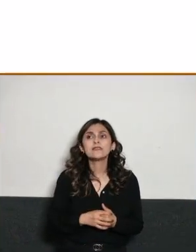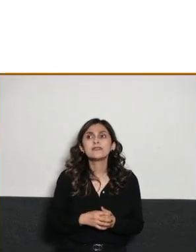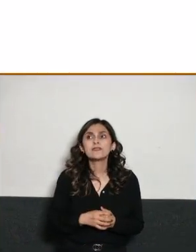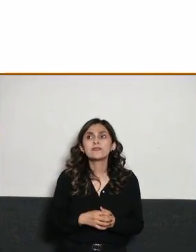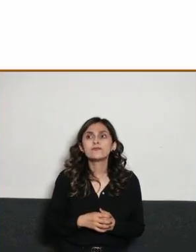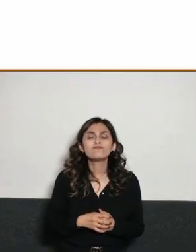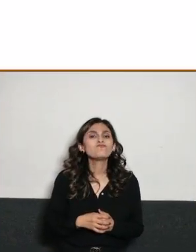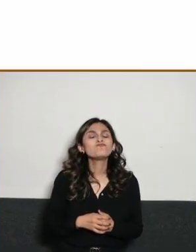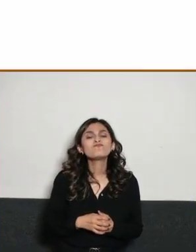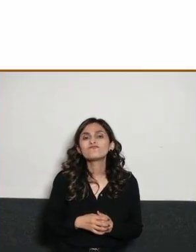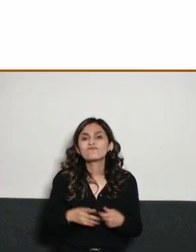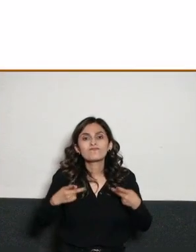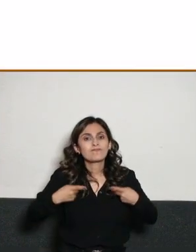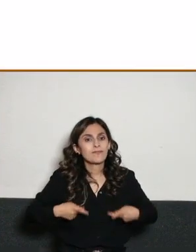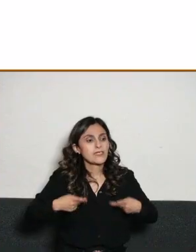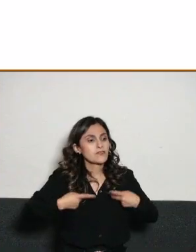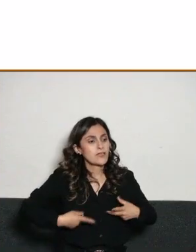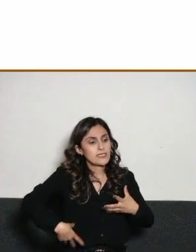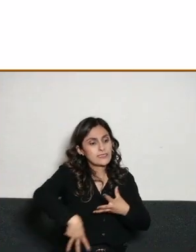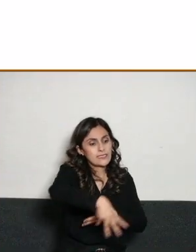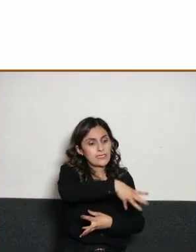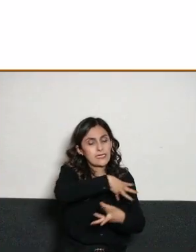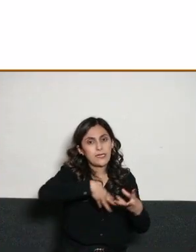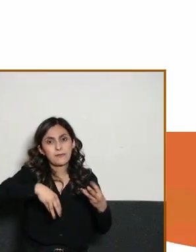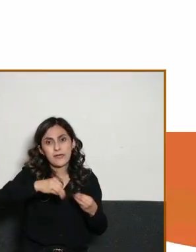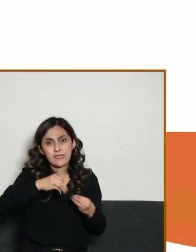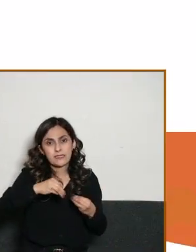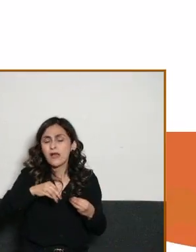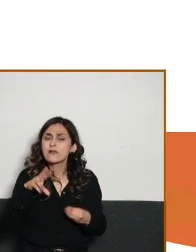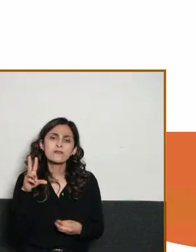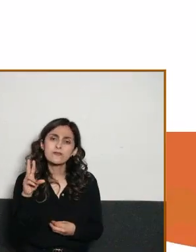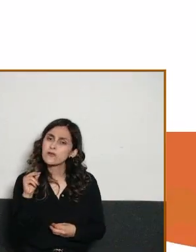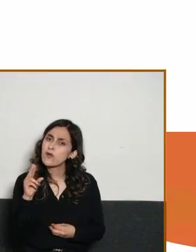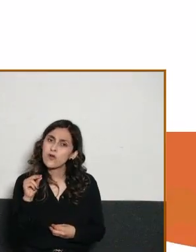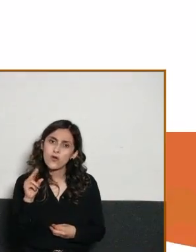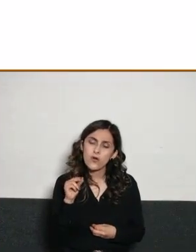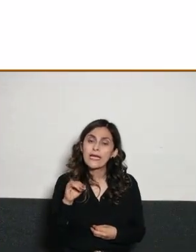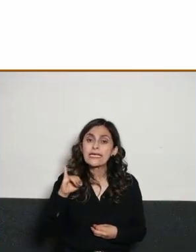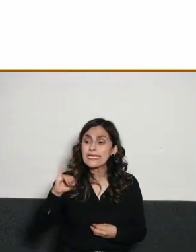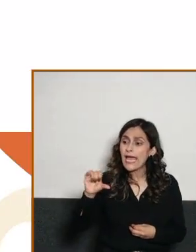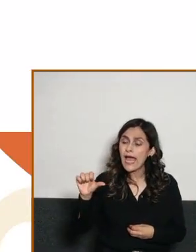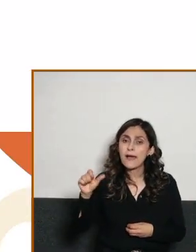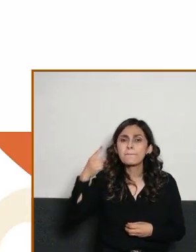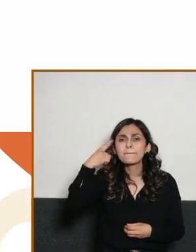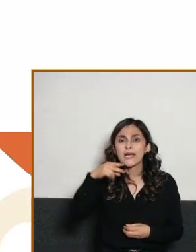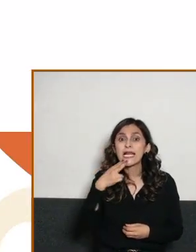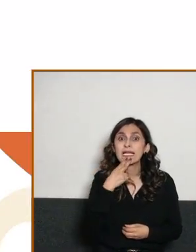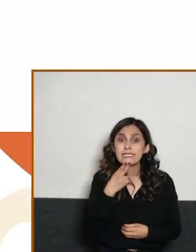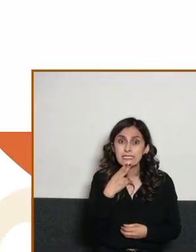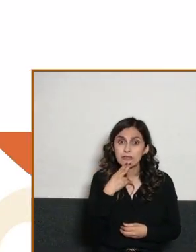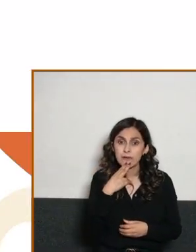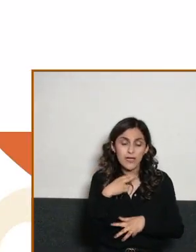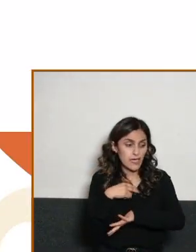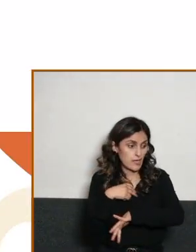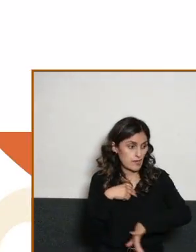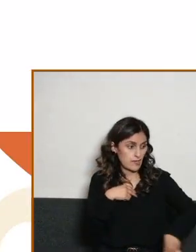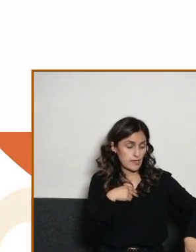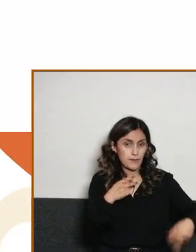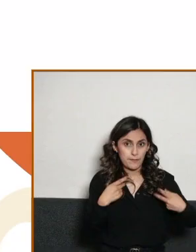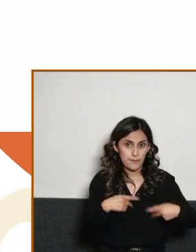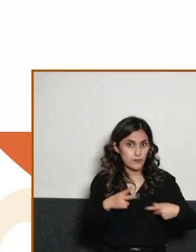para reemplazar a las personas. Tiene que estar aquí para aumentar las posibilidades de las